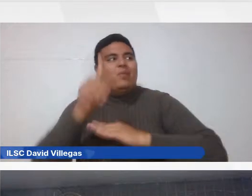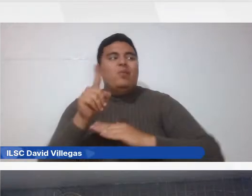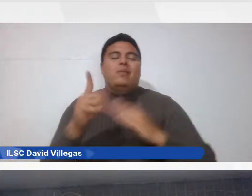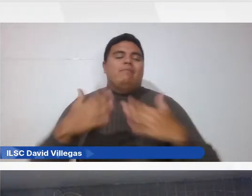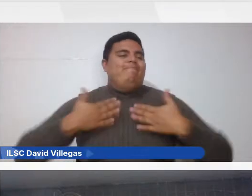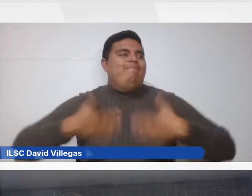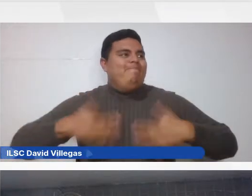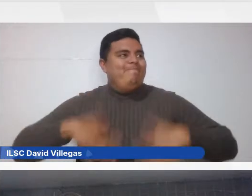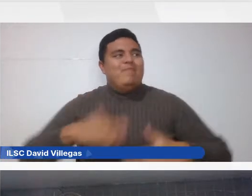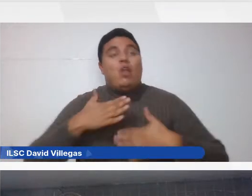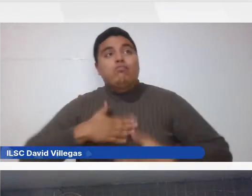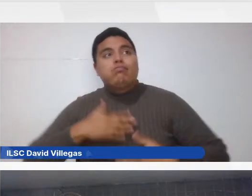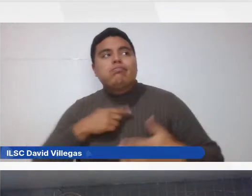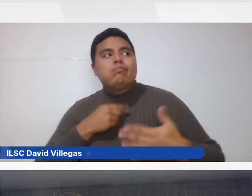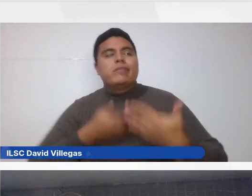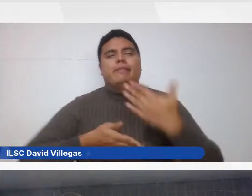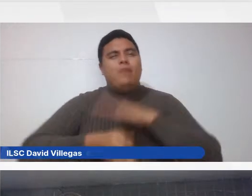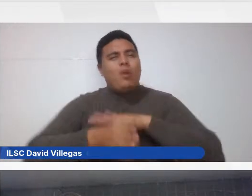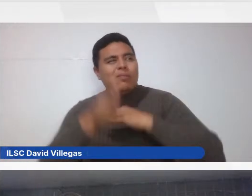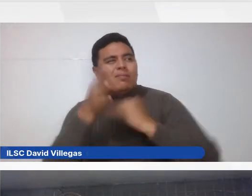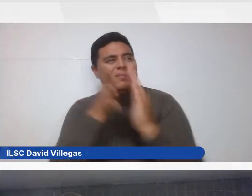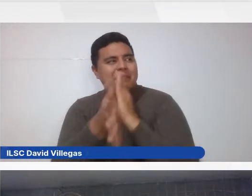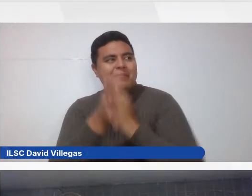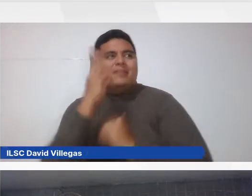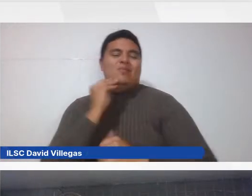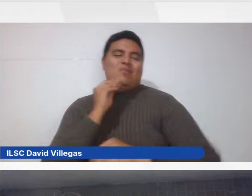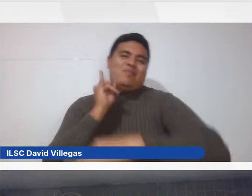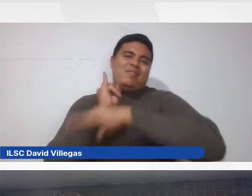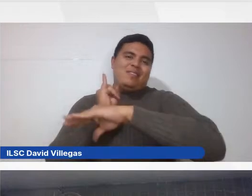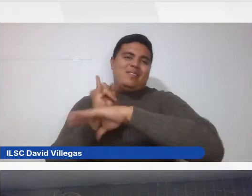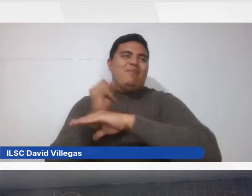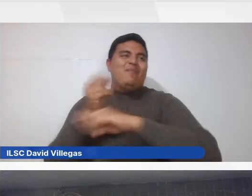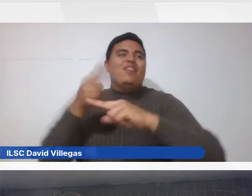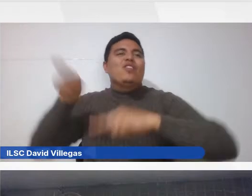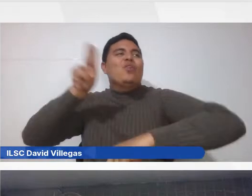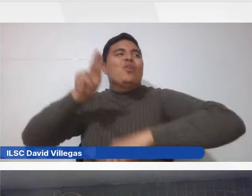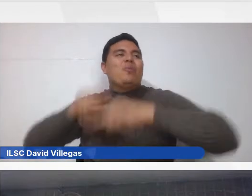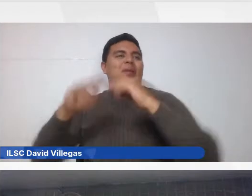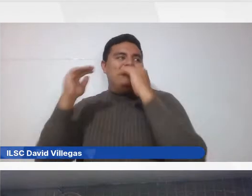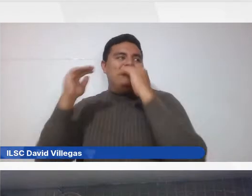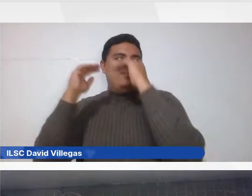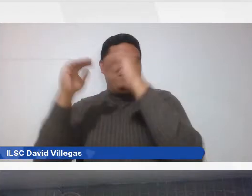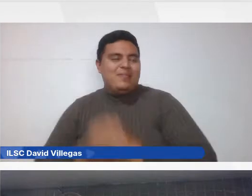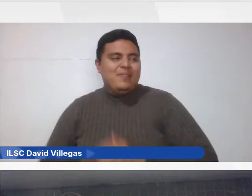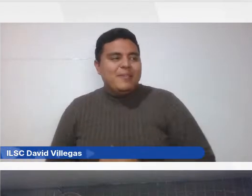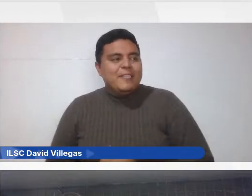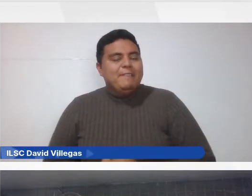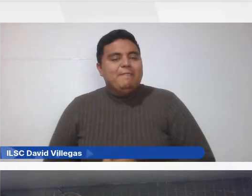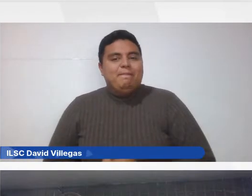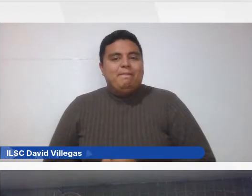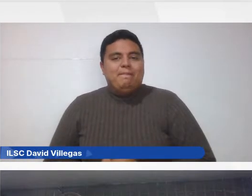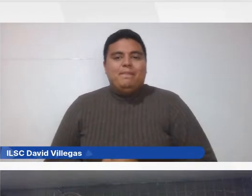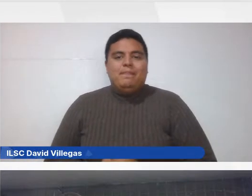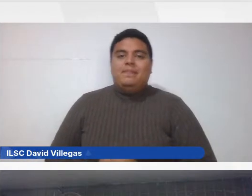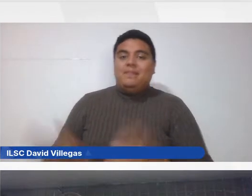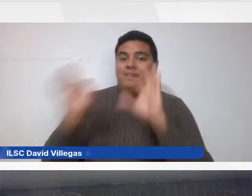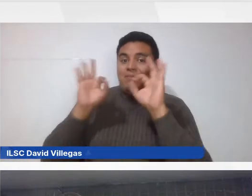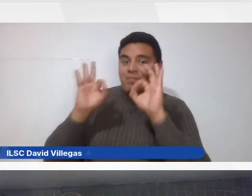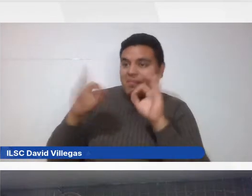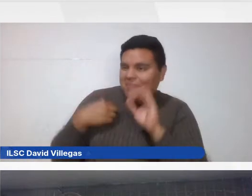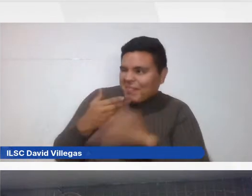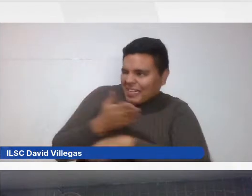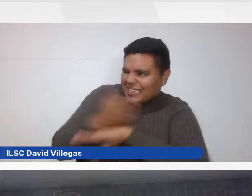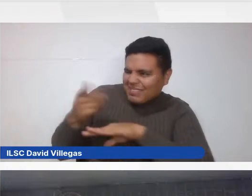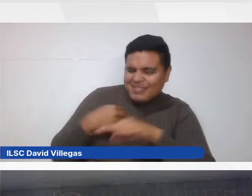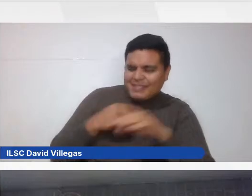nuestra experiencia desde la Escuela Normal Superior Jorge Isaacs. Bueno, tenemos invitados porque ya los estamos viendo en este momento que están muy conectados aquí al